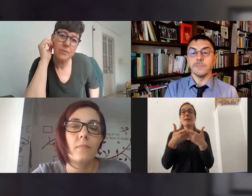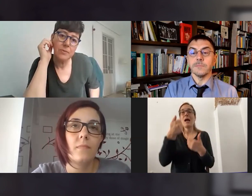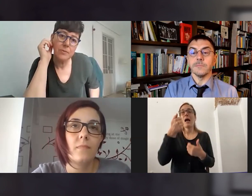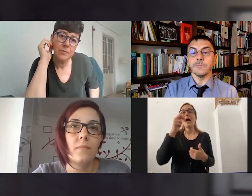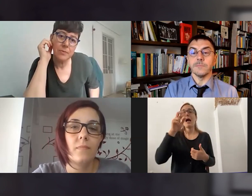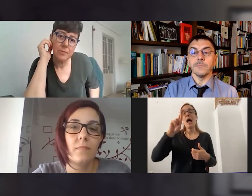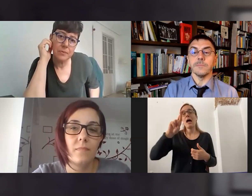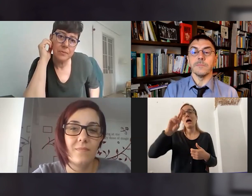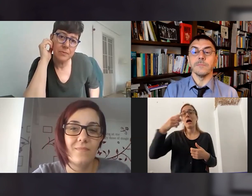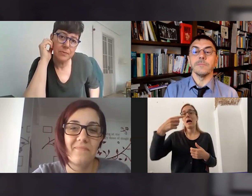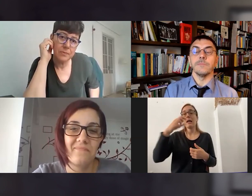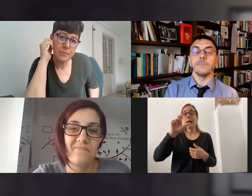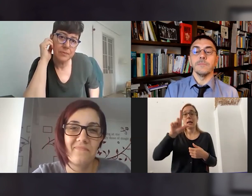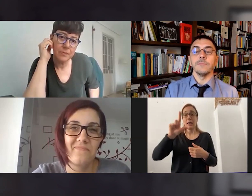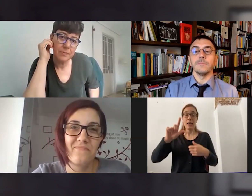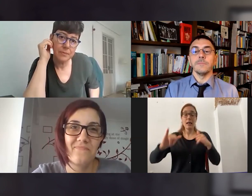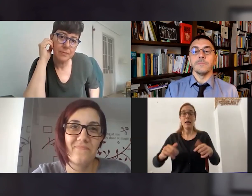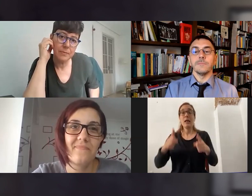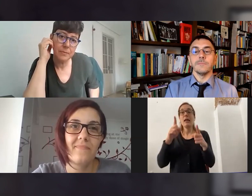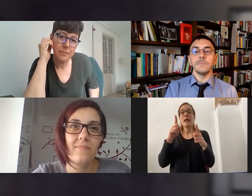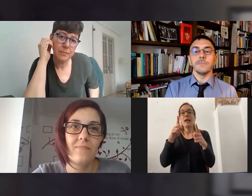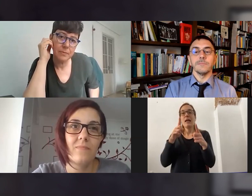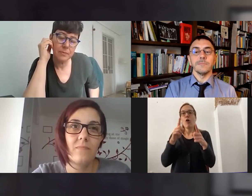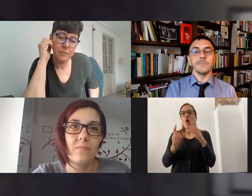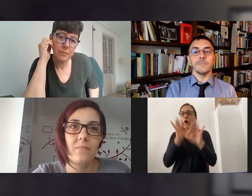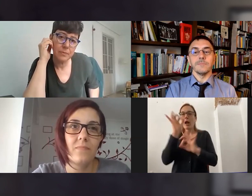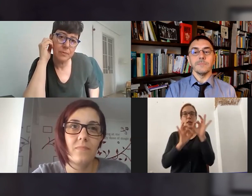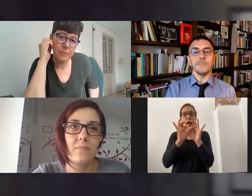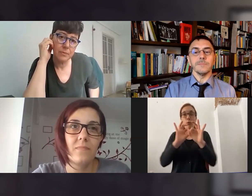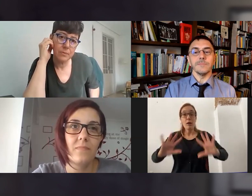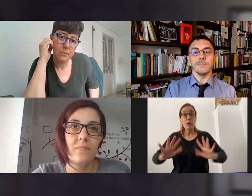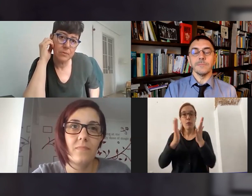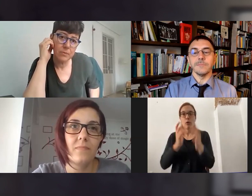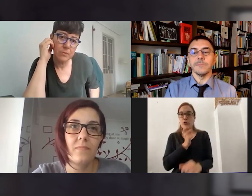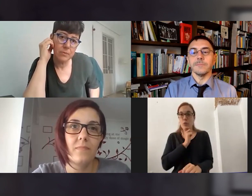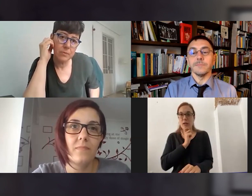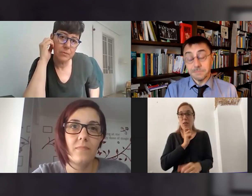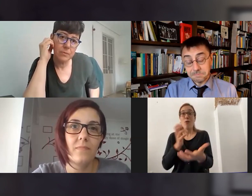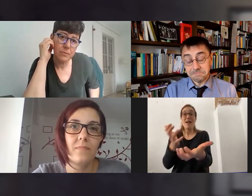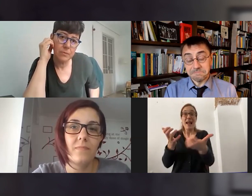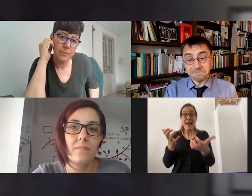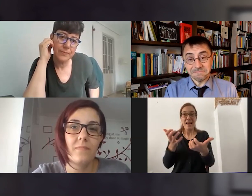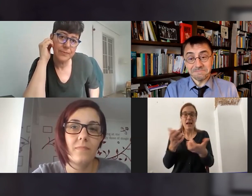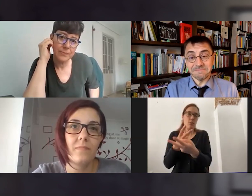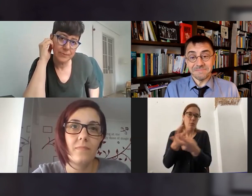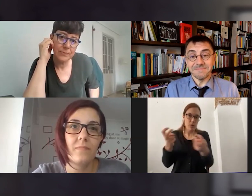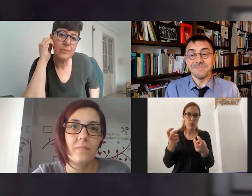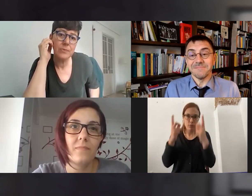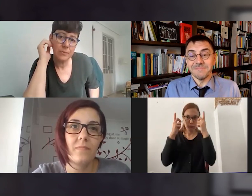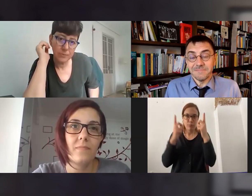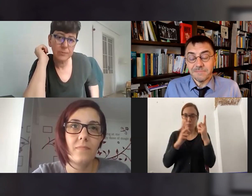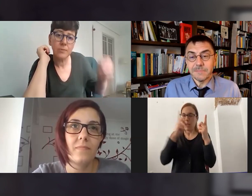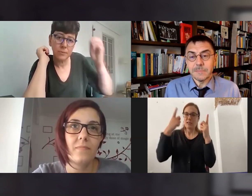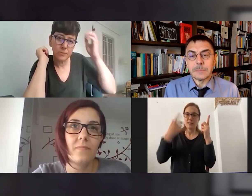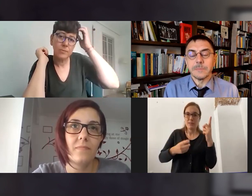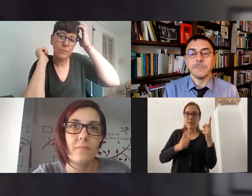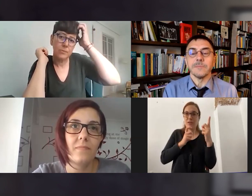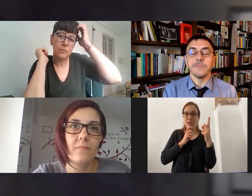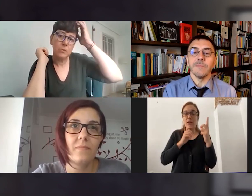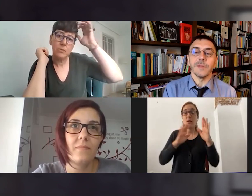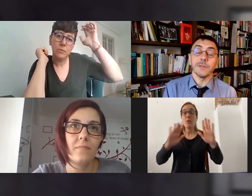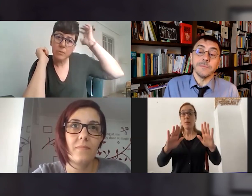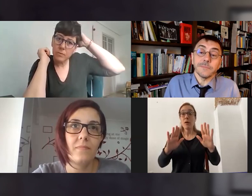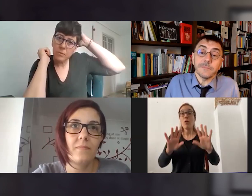una revolución es una cosa complicadísima, ganarla mucho más, pero que los problemas de verdad solo empiezan cuando estás en el poder y tienes que hacer que